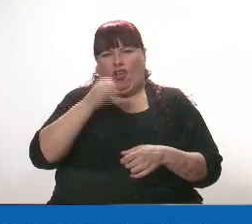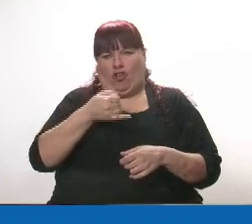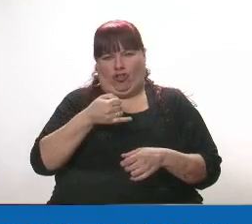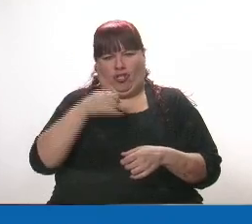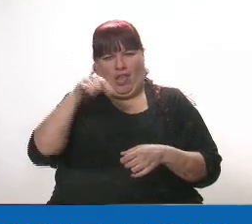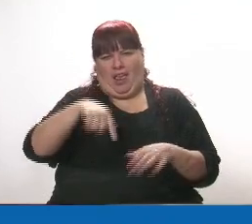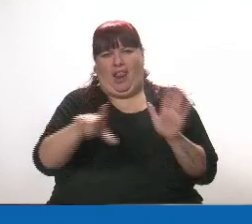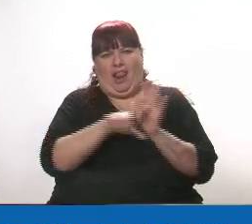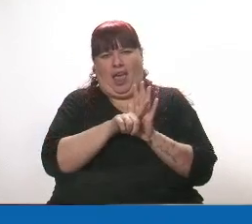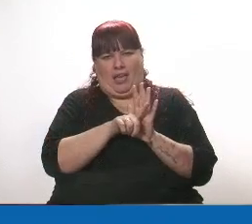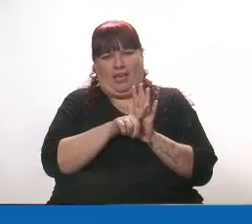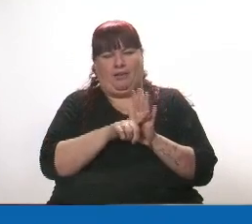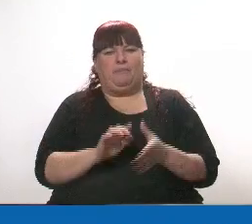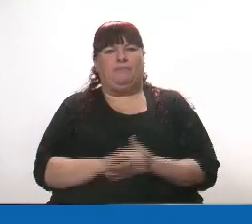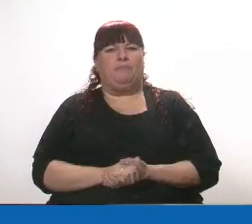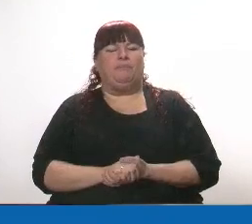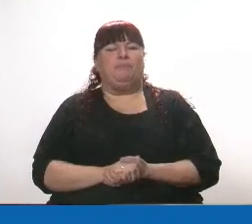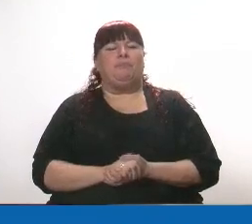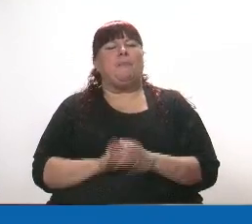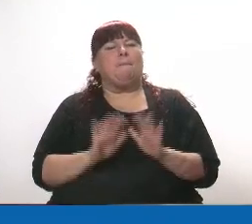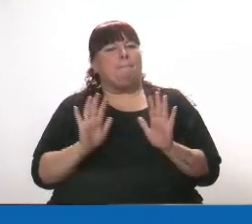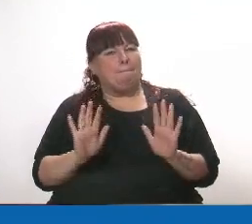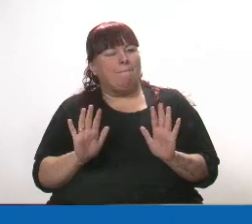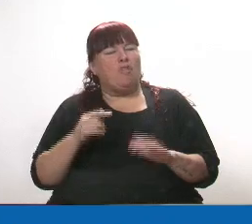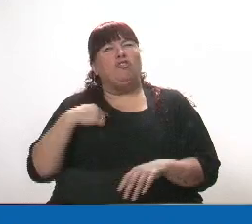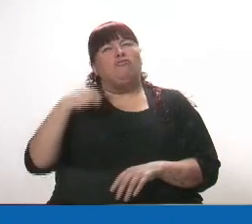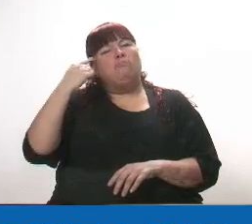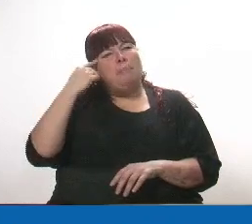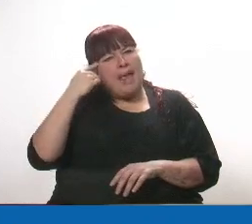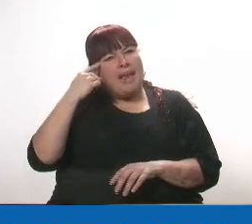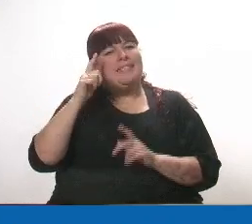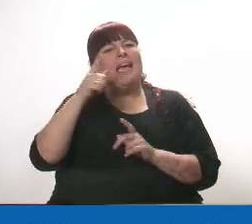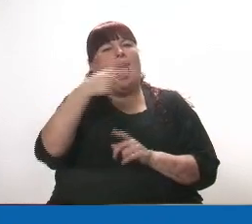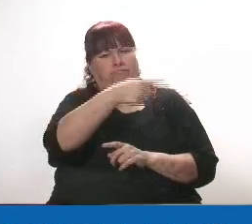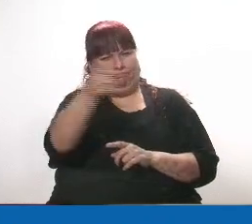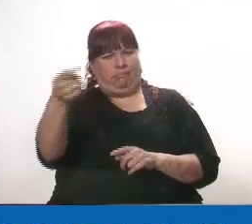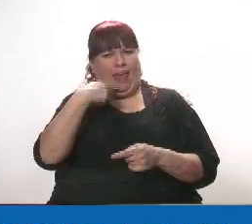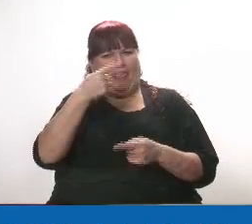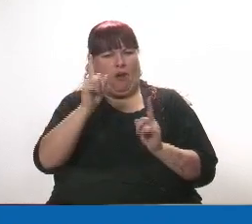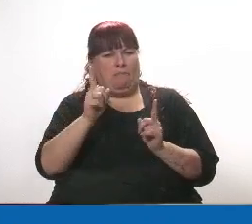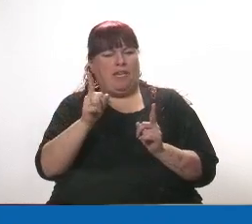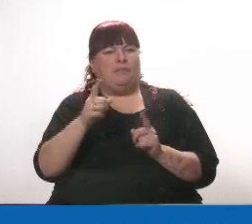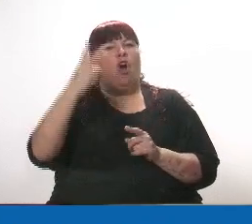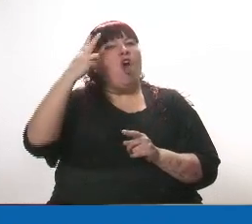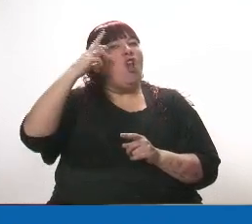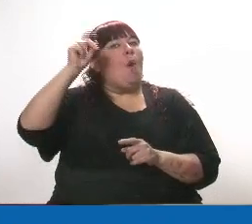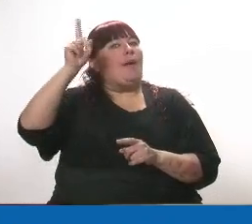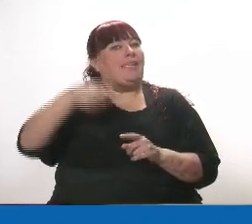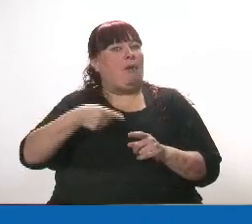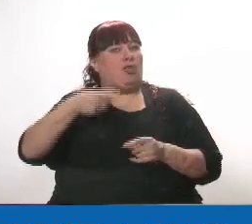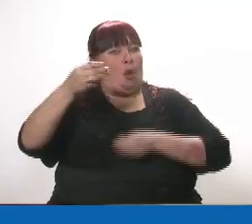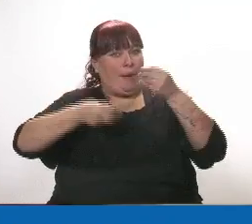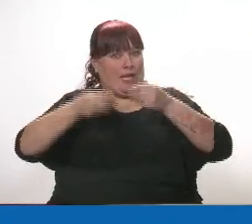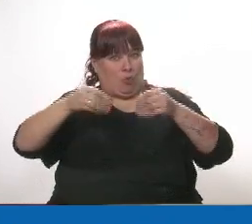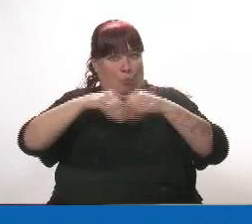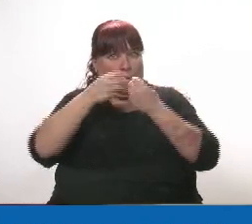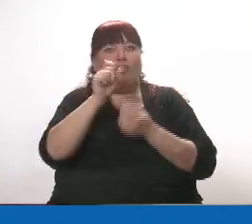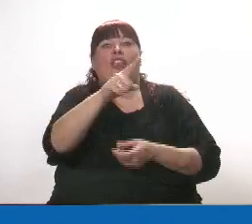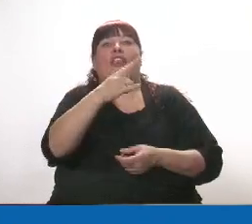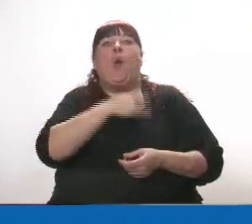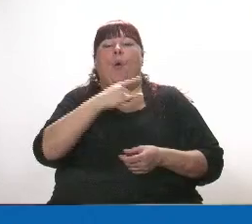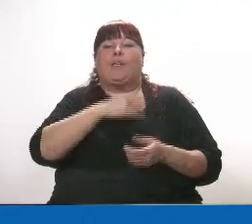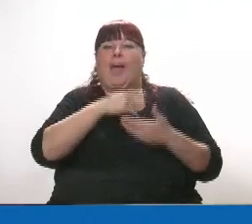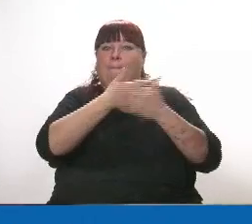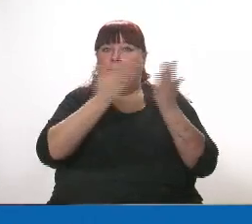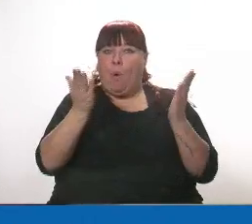esta ley Ahora yo pensaba y lo dijeron varios que el 9% del presupuesto de nuestras universidades